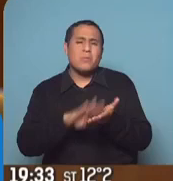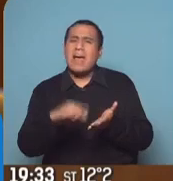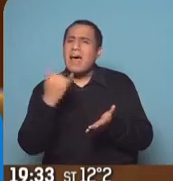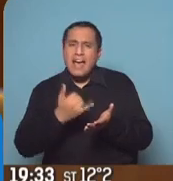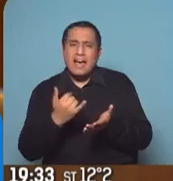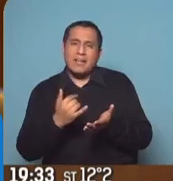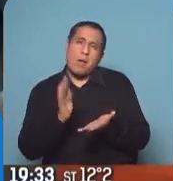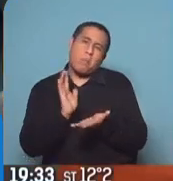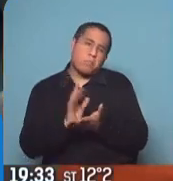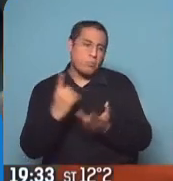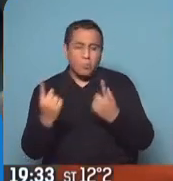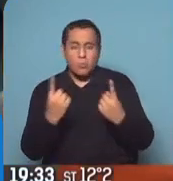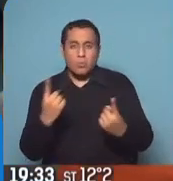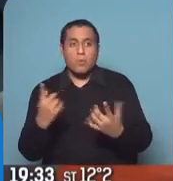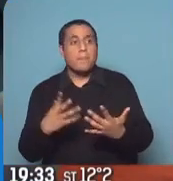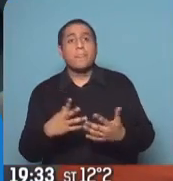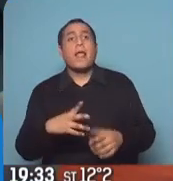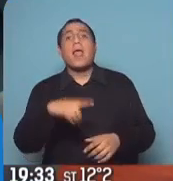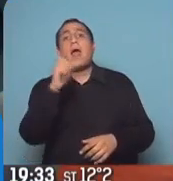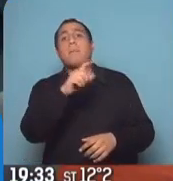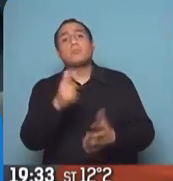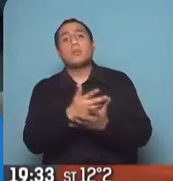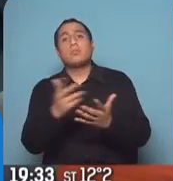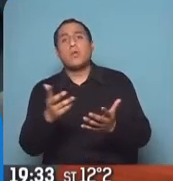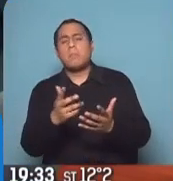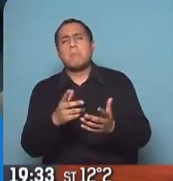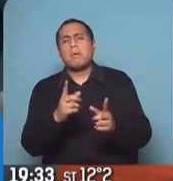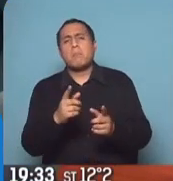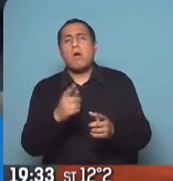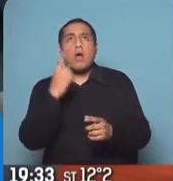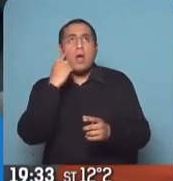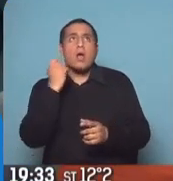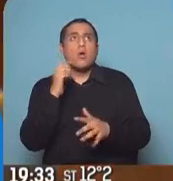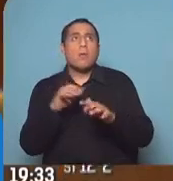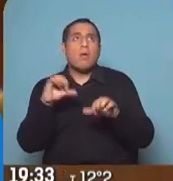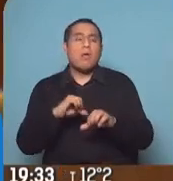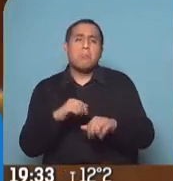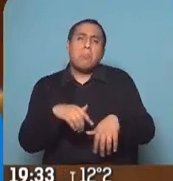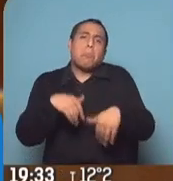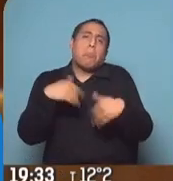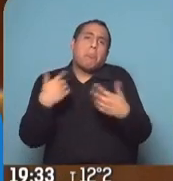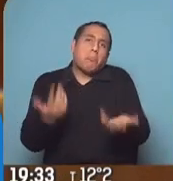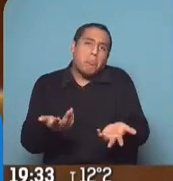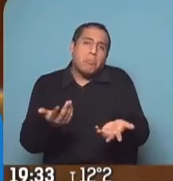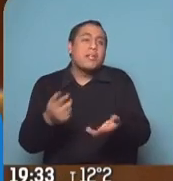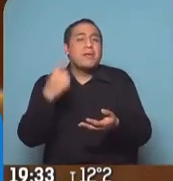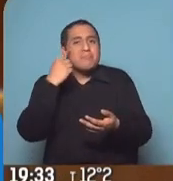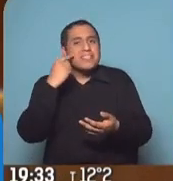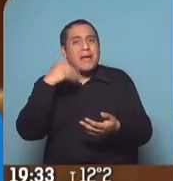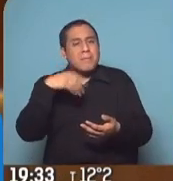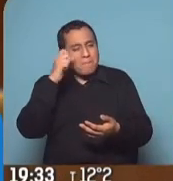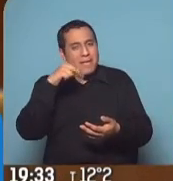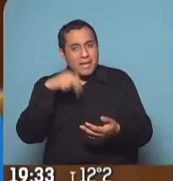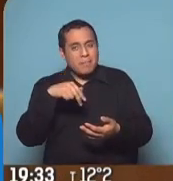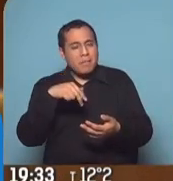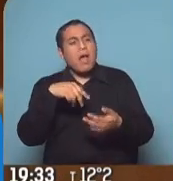1. La sociedad tampoco quería salir del 1 a 1, por eso No, claro. presiona para que Cavallo esté con De la Rúa, ¿no? Que siga después del gobierno de Menem. Bueno, yo